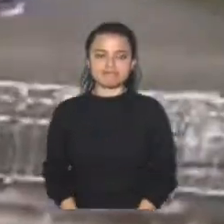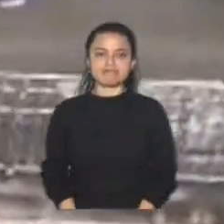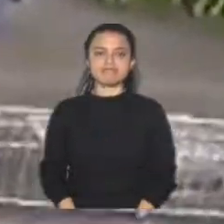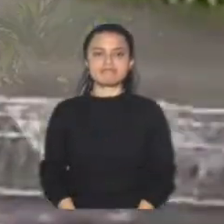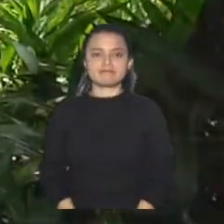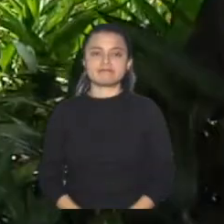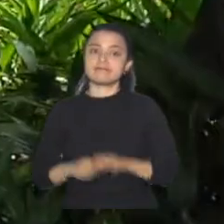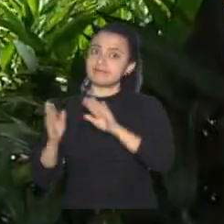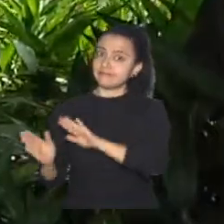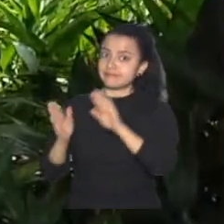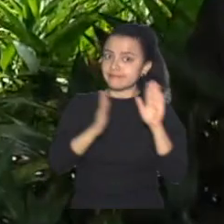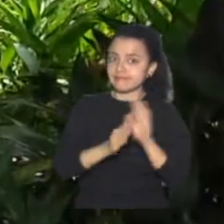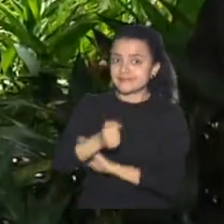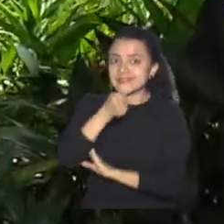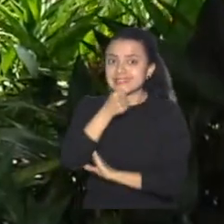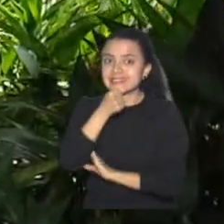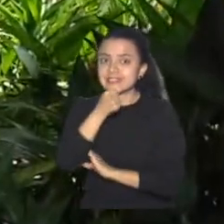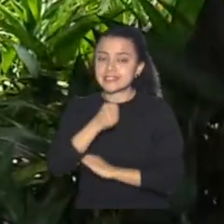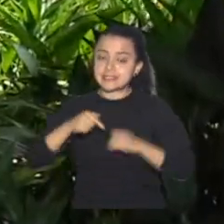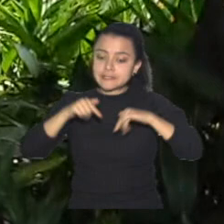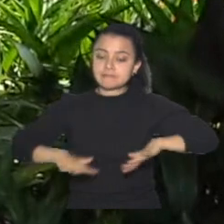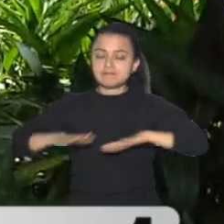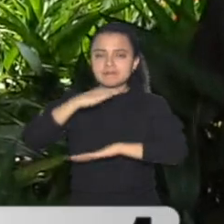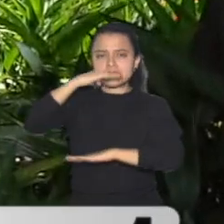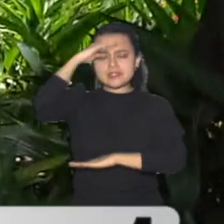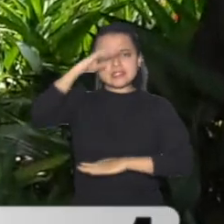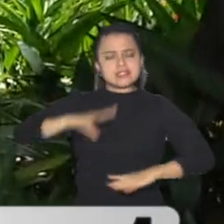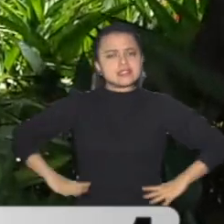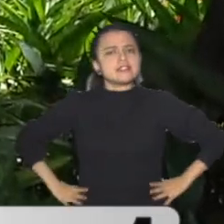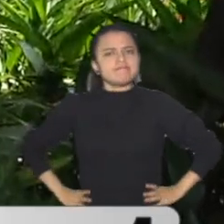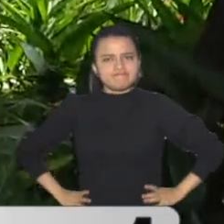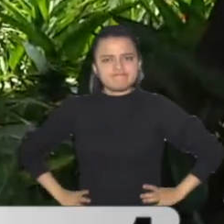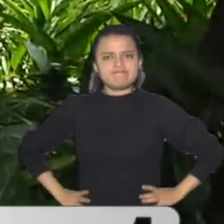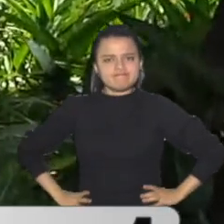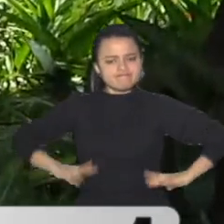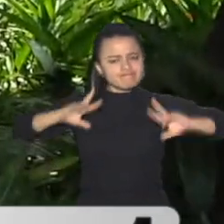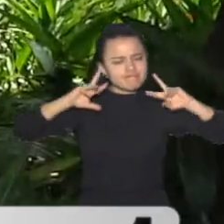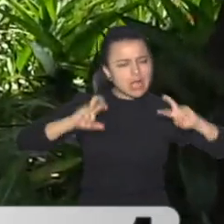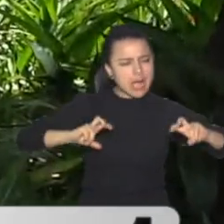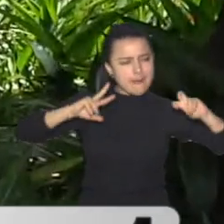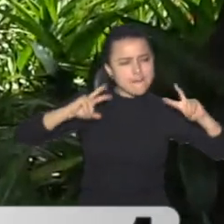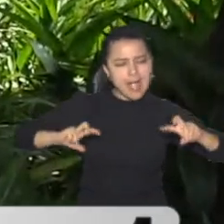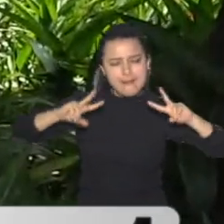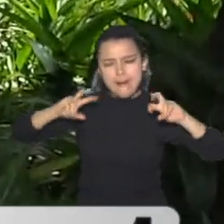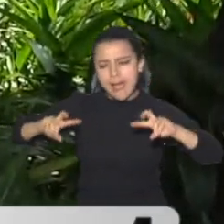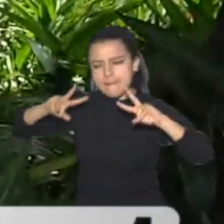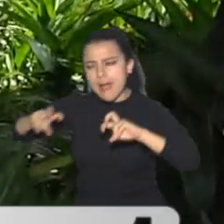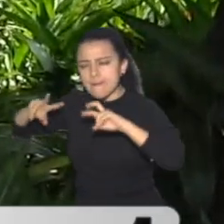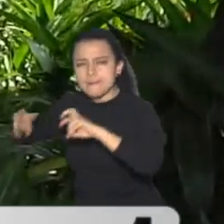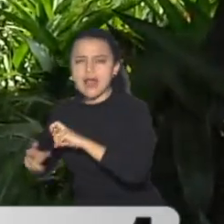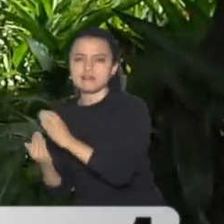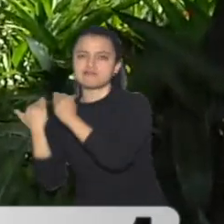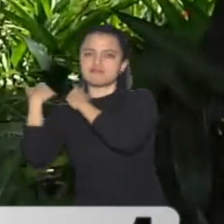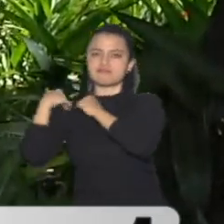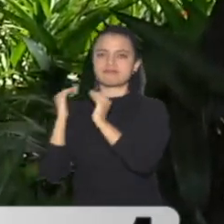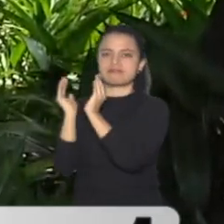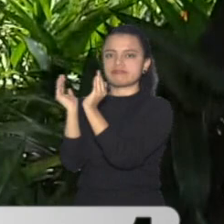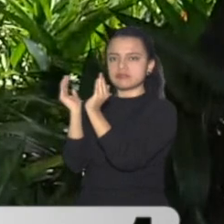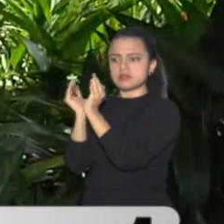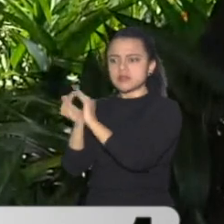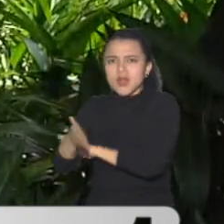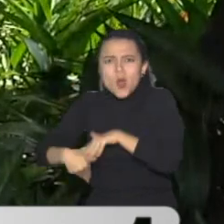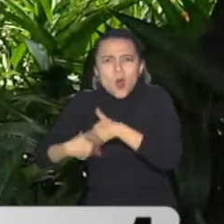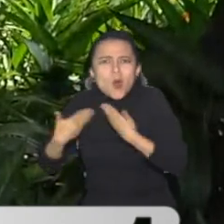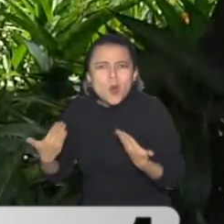y continuando con informaciones de medellín sigue la investigación en este caso ya asumida por el icbf de la muerte de